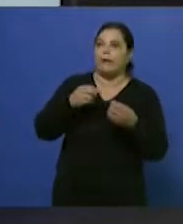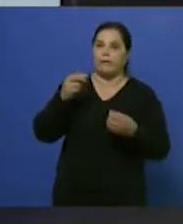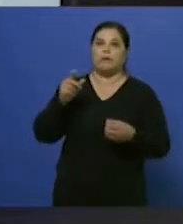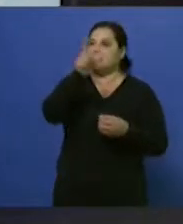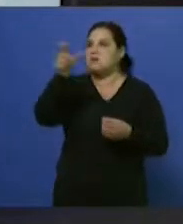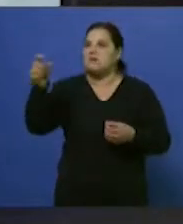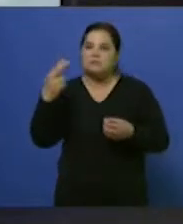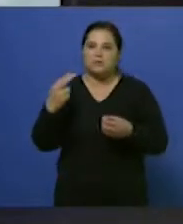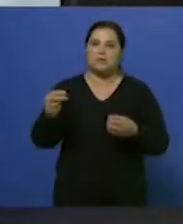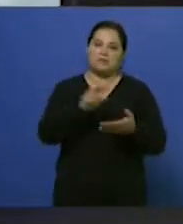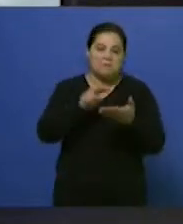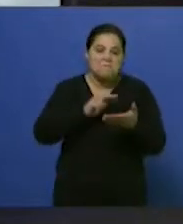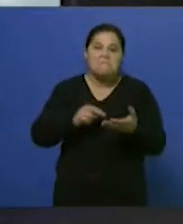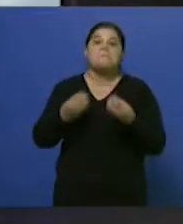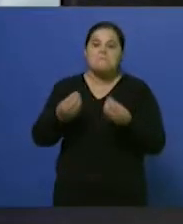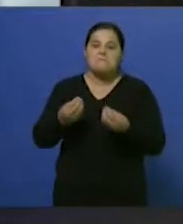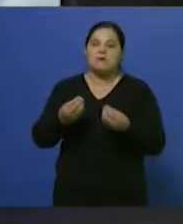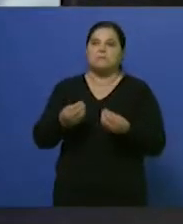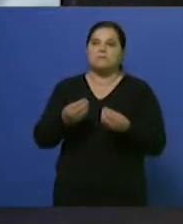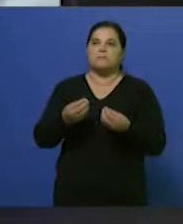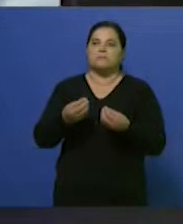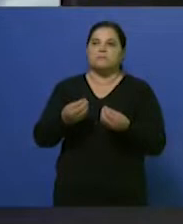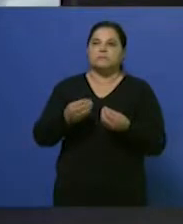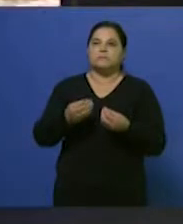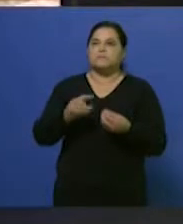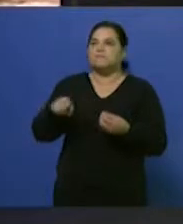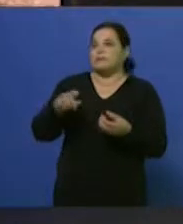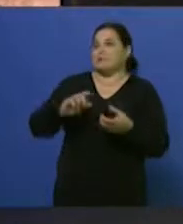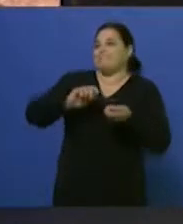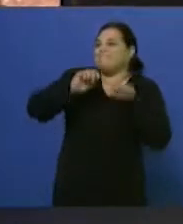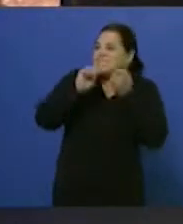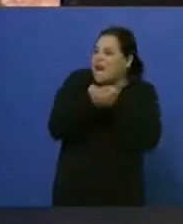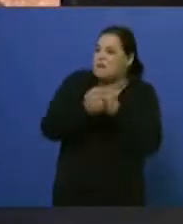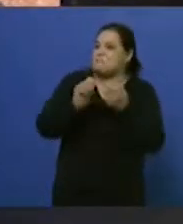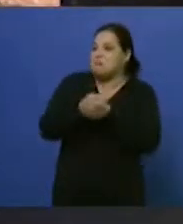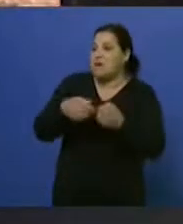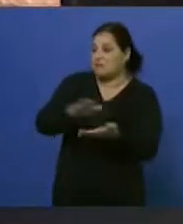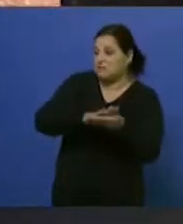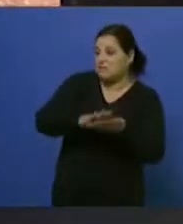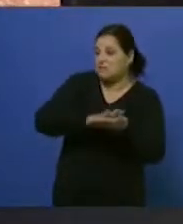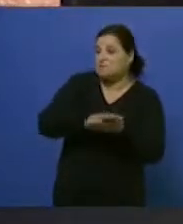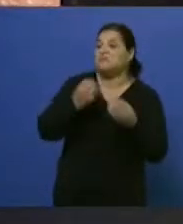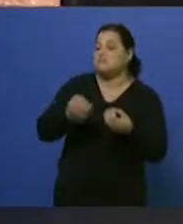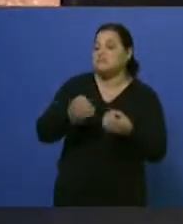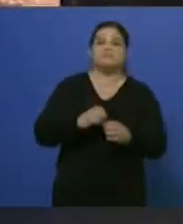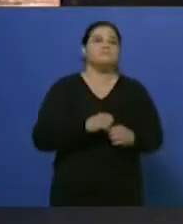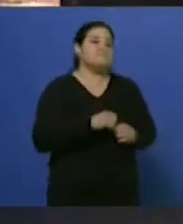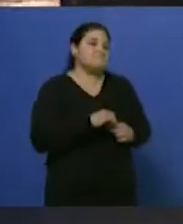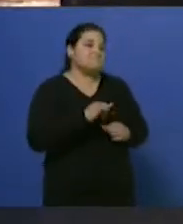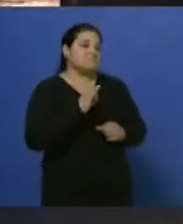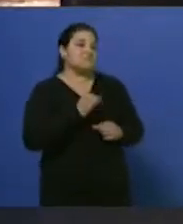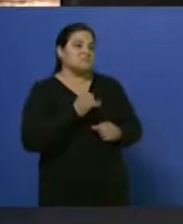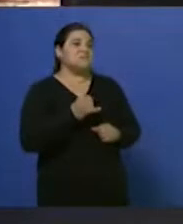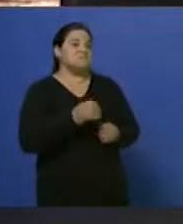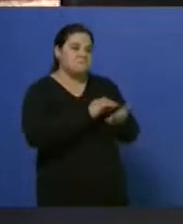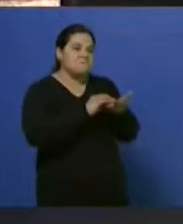tener su espacio para revertir esta situación, por lo menos en los medios. Sí, hoy mi abogado personal es